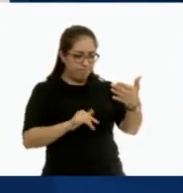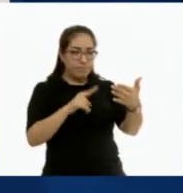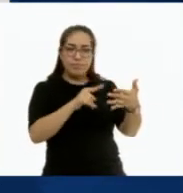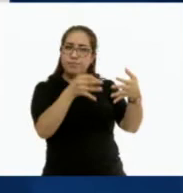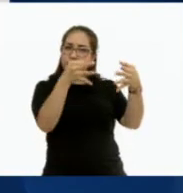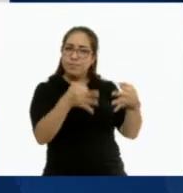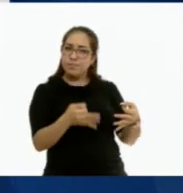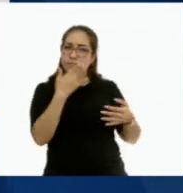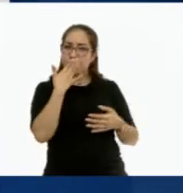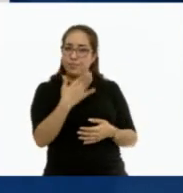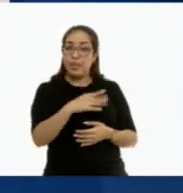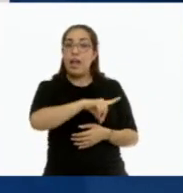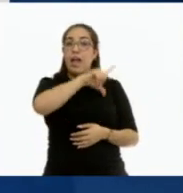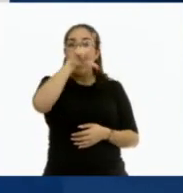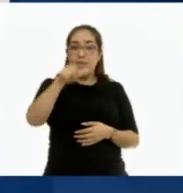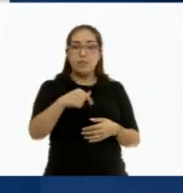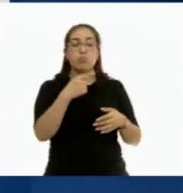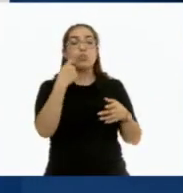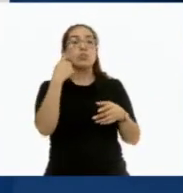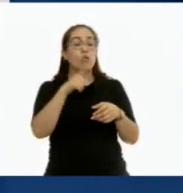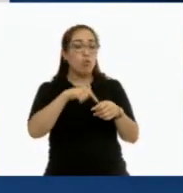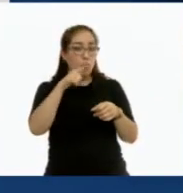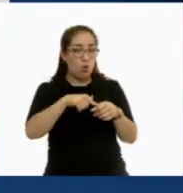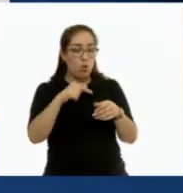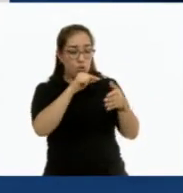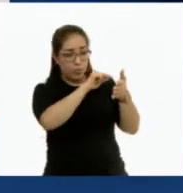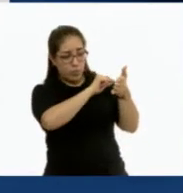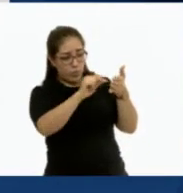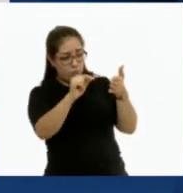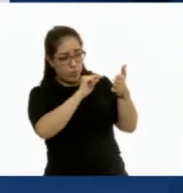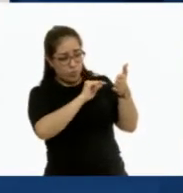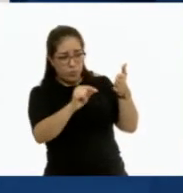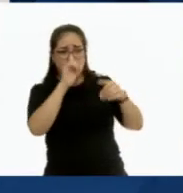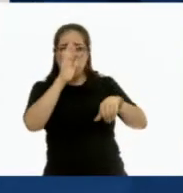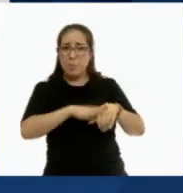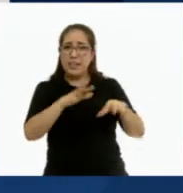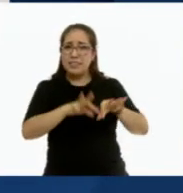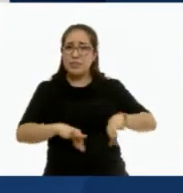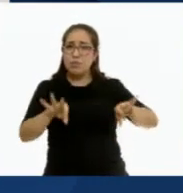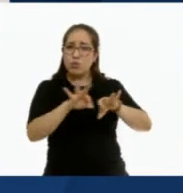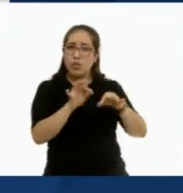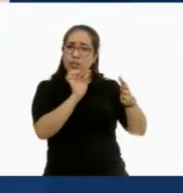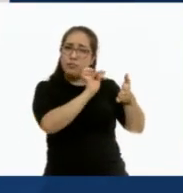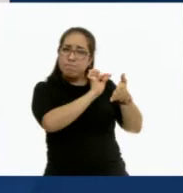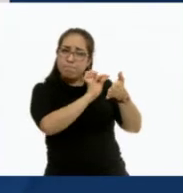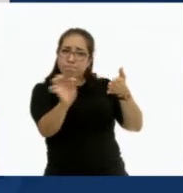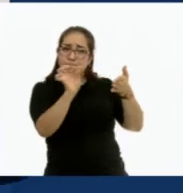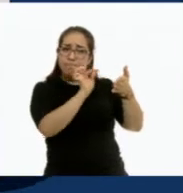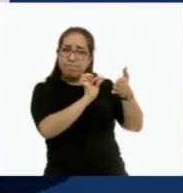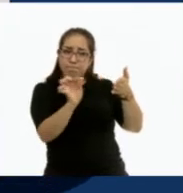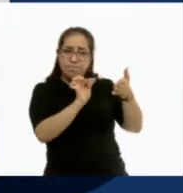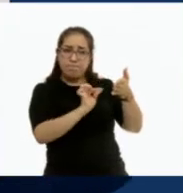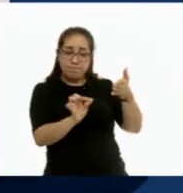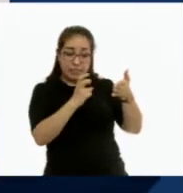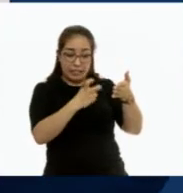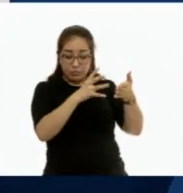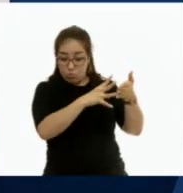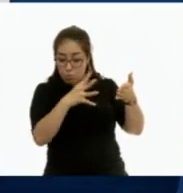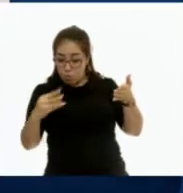resumen, para que puedas subrayar tus ideas principales, las puedas transcribir en algún